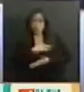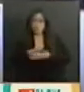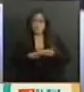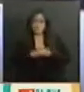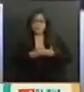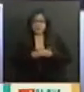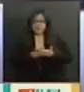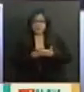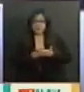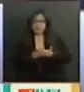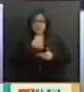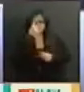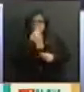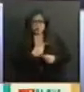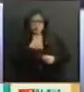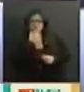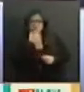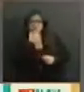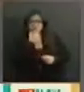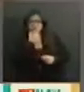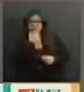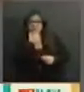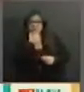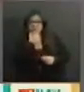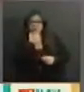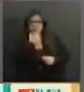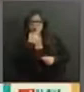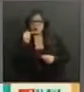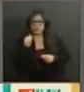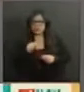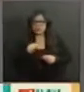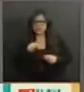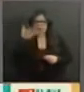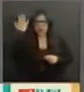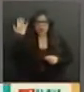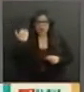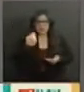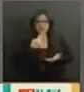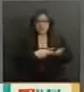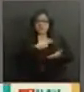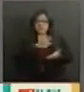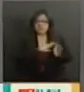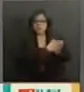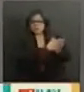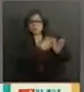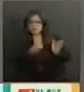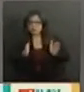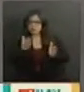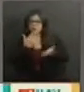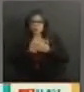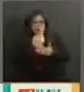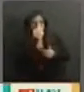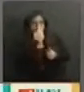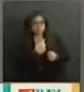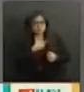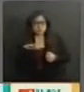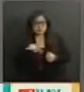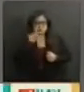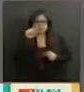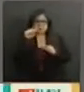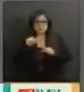del Museo Británico de Londres. Esto fue el 2005, estuvo varios días exhibida hasta que el museo se dio cuenta que era una